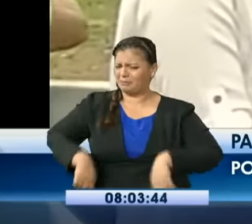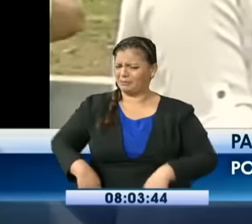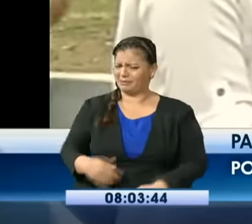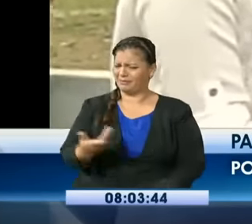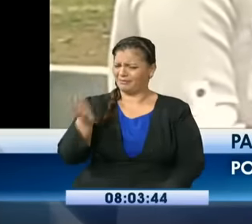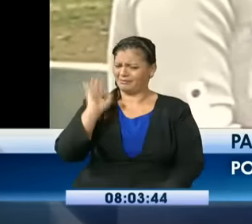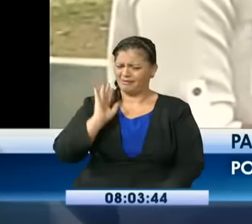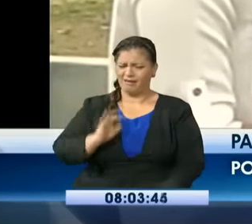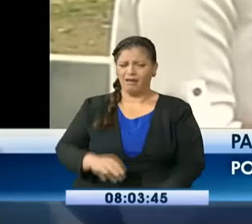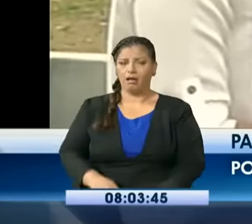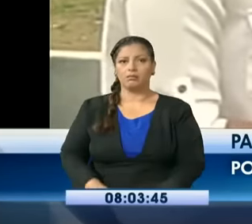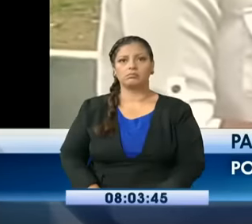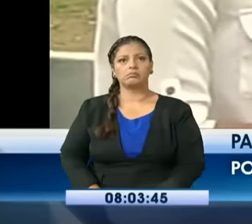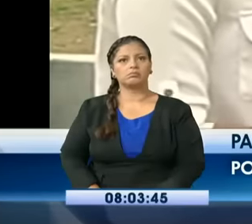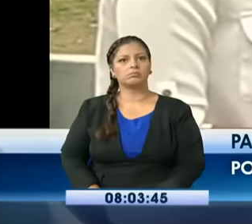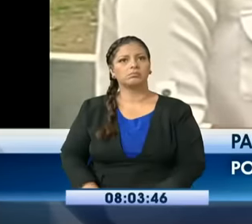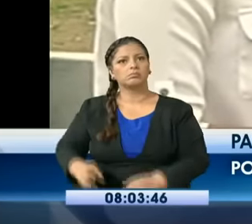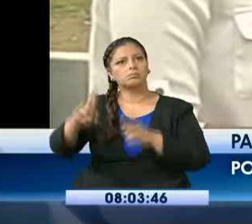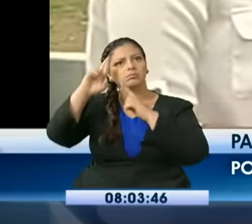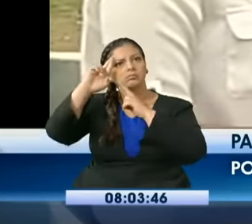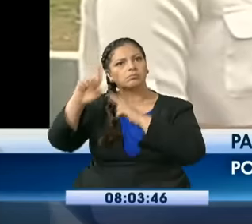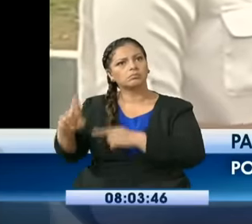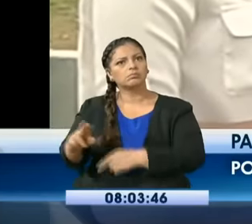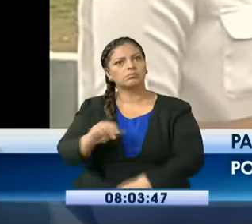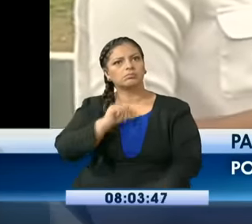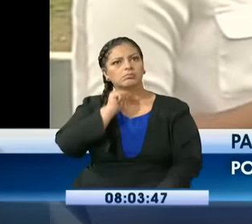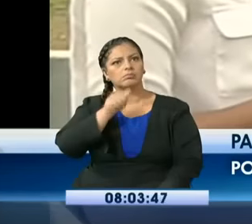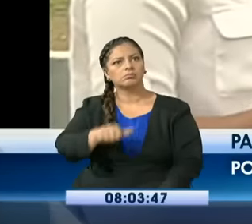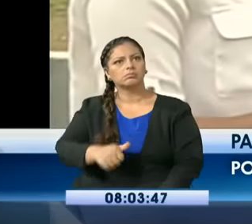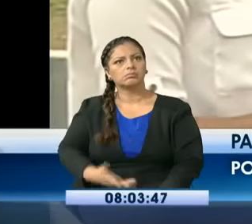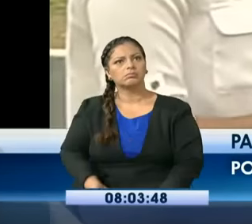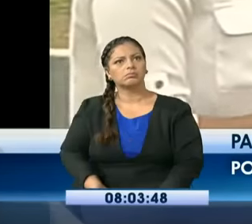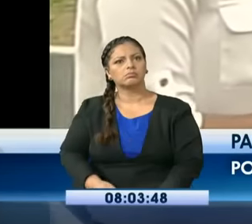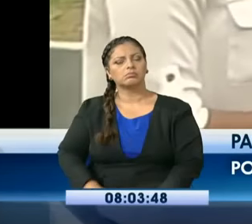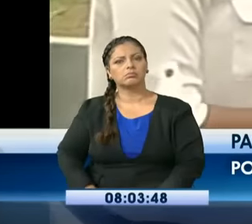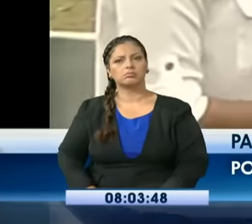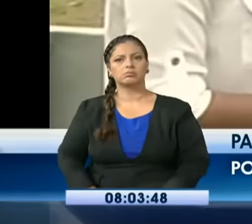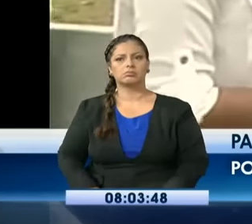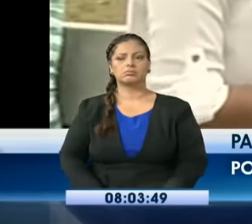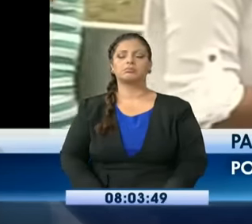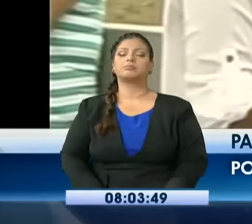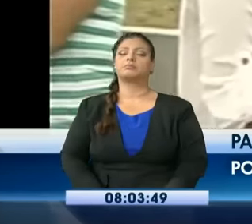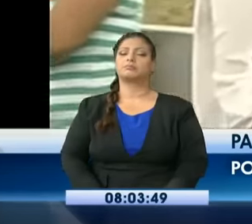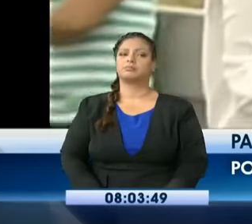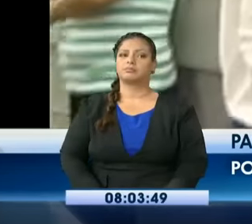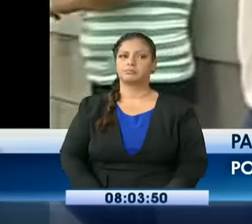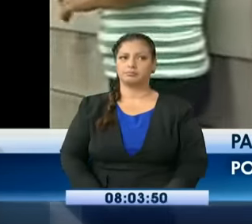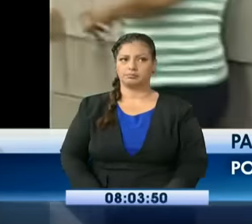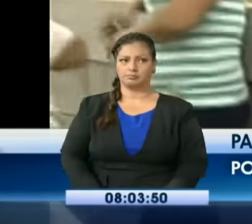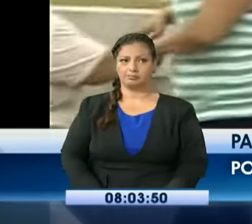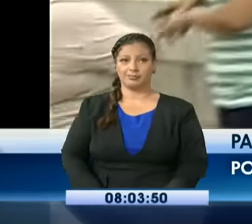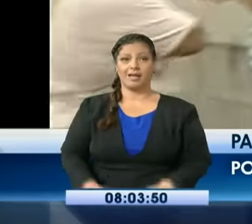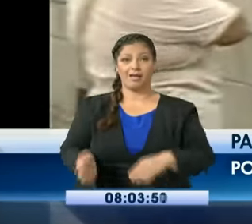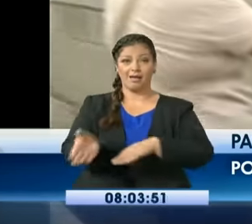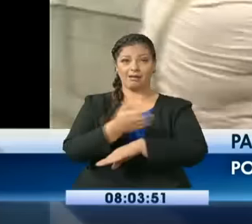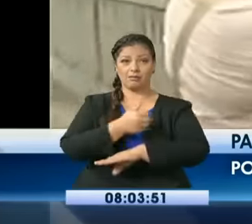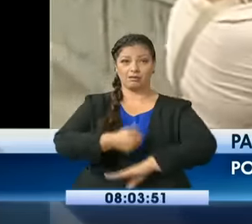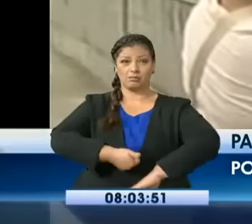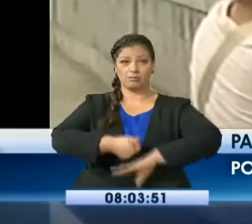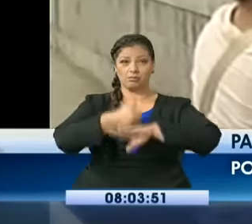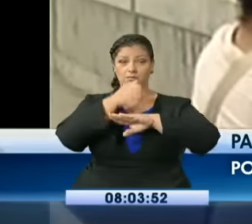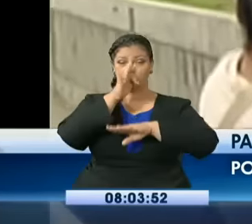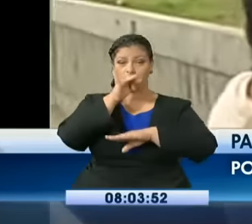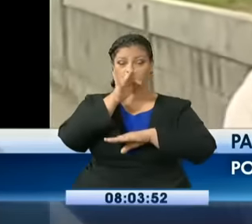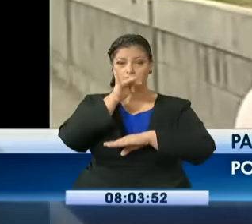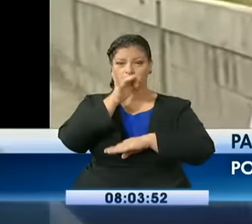grosería. Y una falta de respeto hacia el niño. Entonces, la última vez que vimos que aquí estaban los comandantes de la TEME, vieron como el niño de la